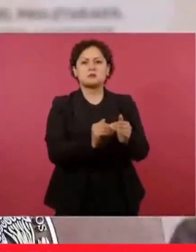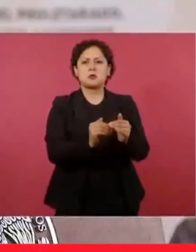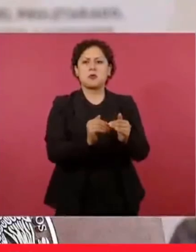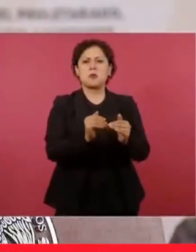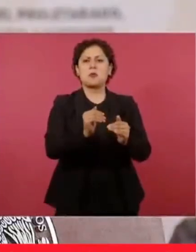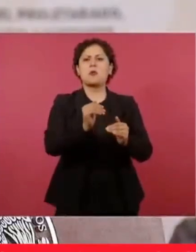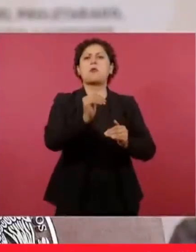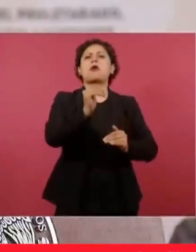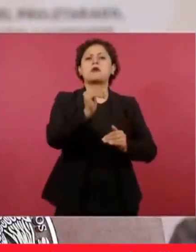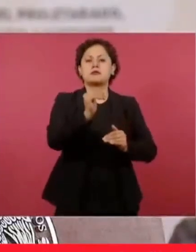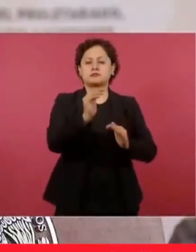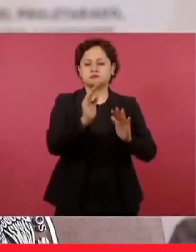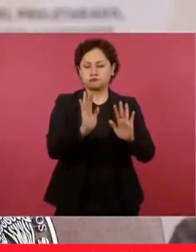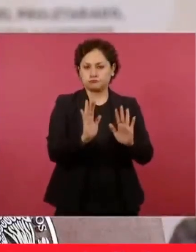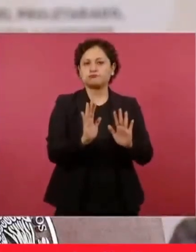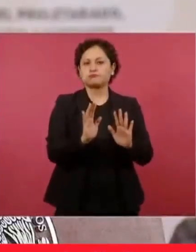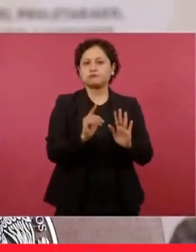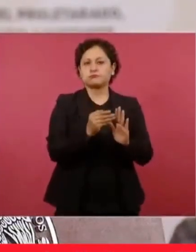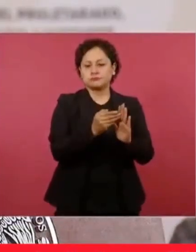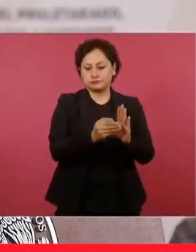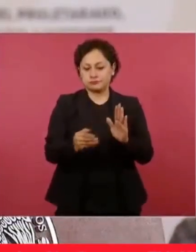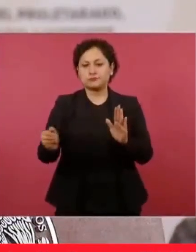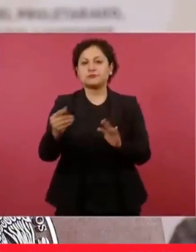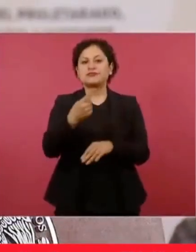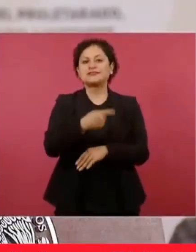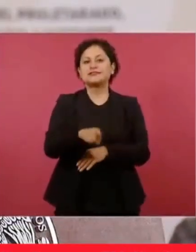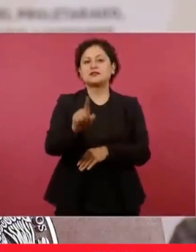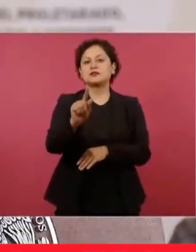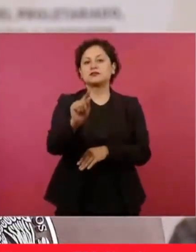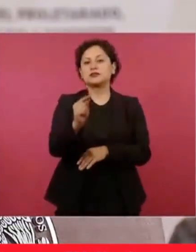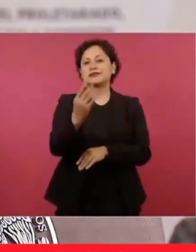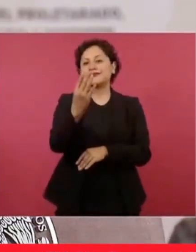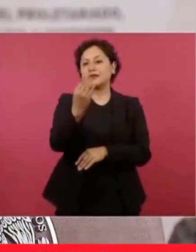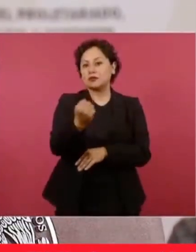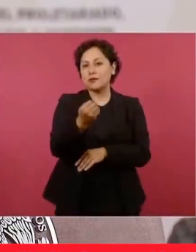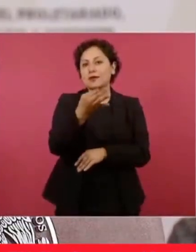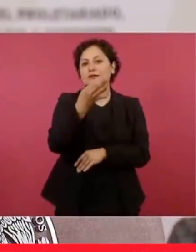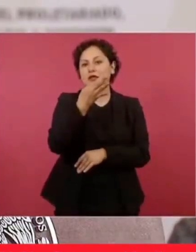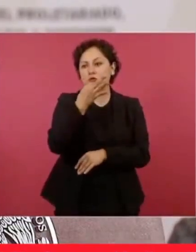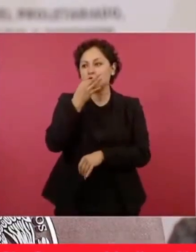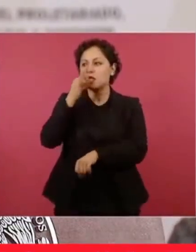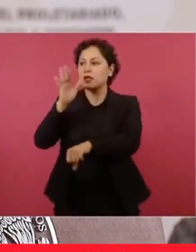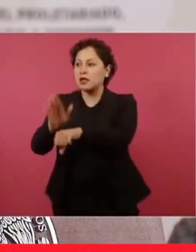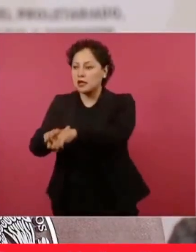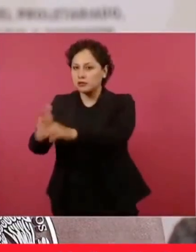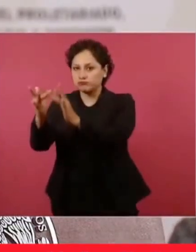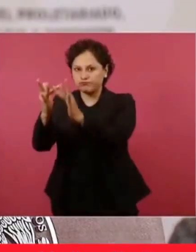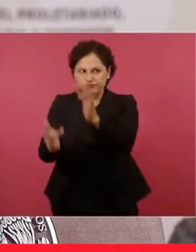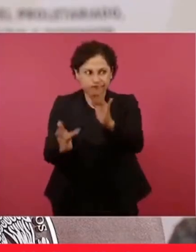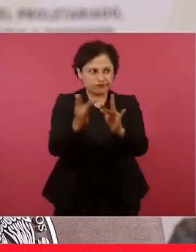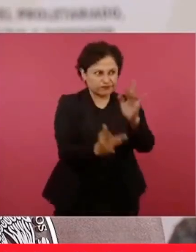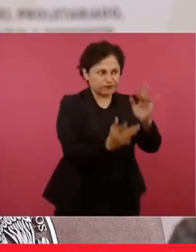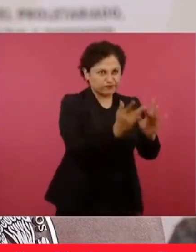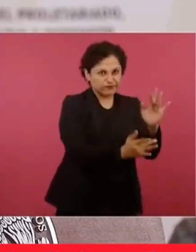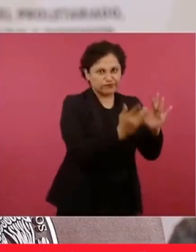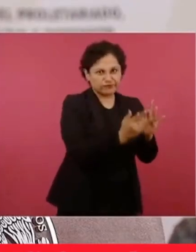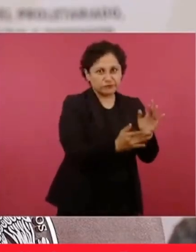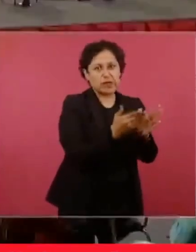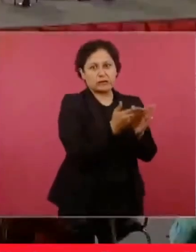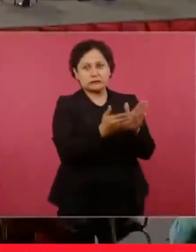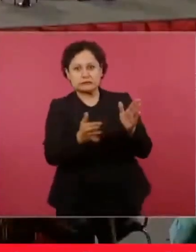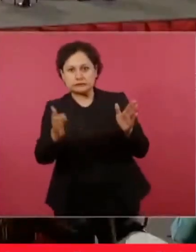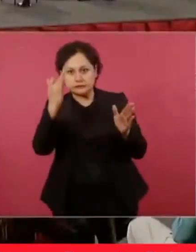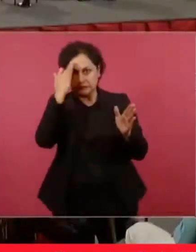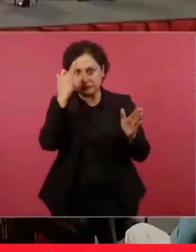3%, es decir, duramos 179 minutos en los cuales se afectó en diferentes momentos y en diferentes